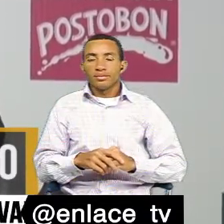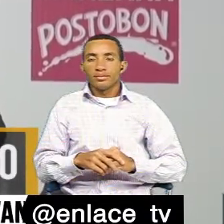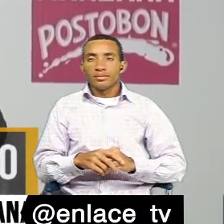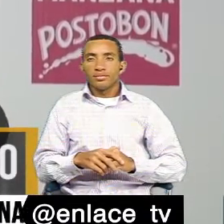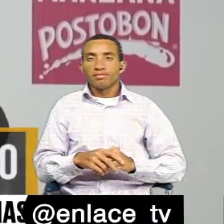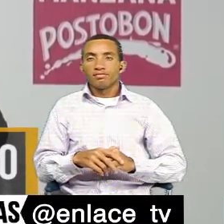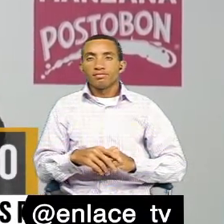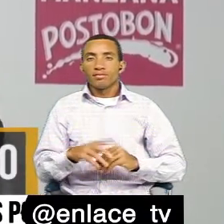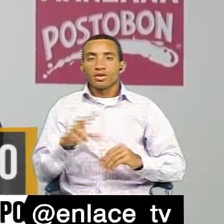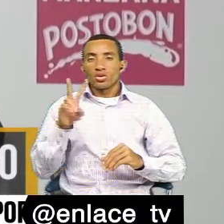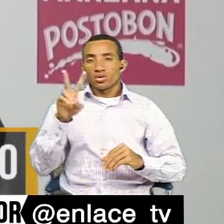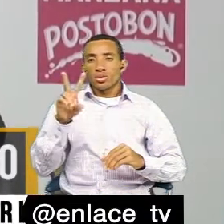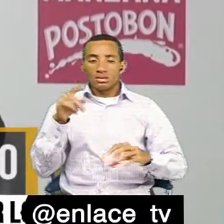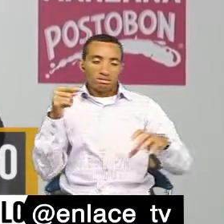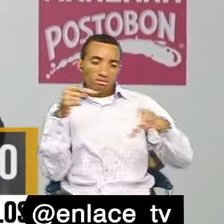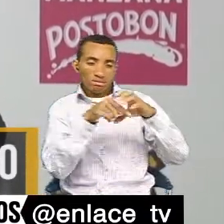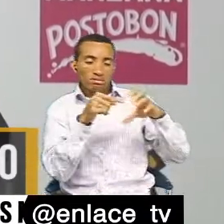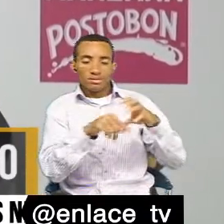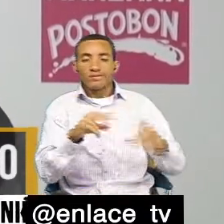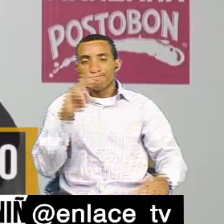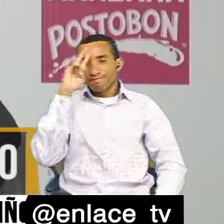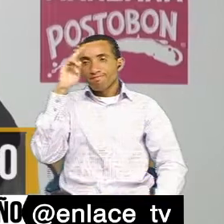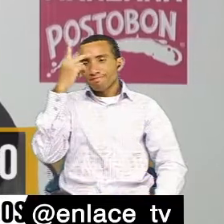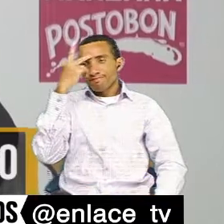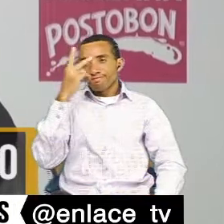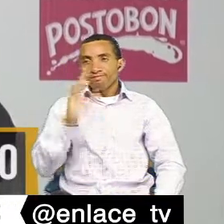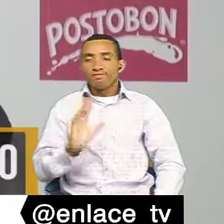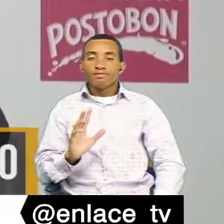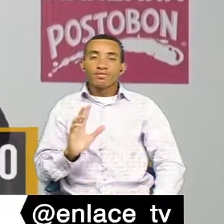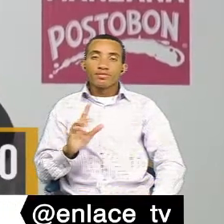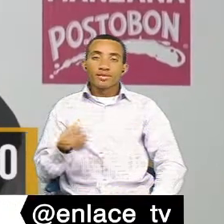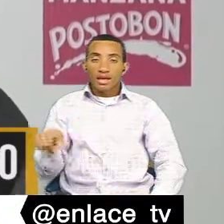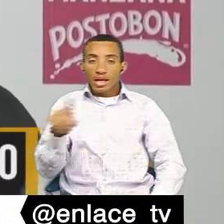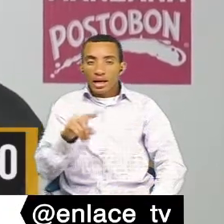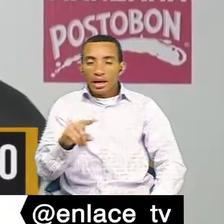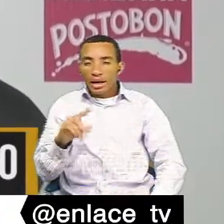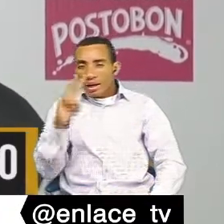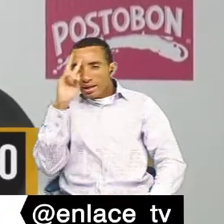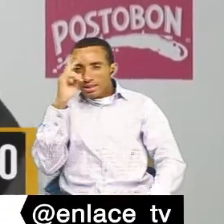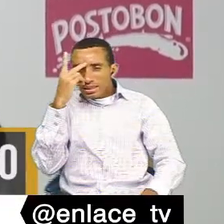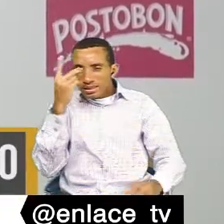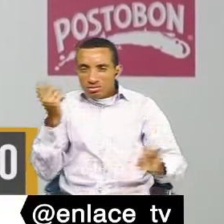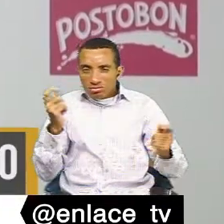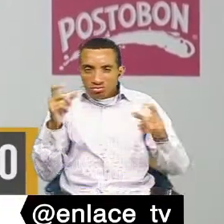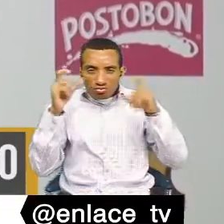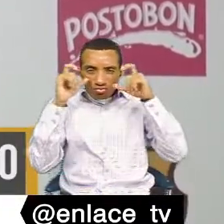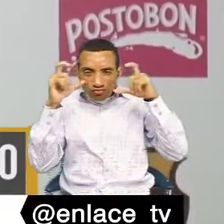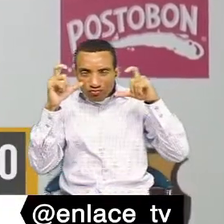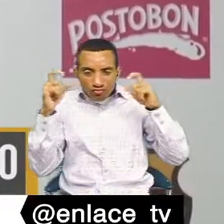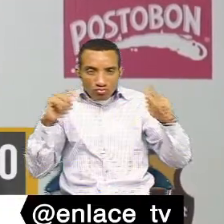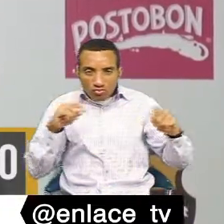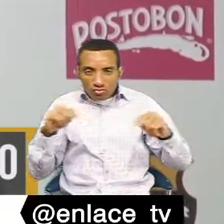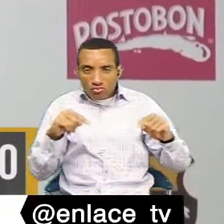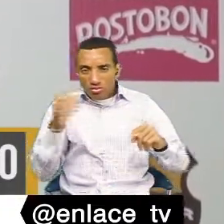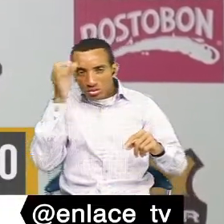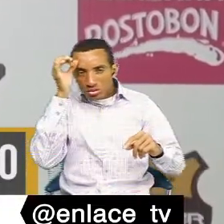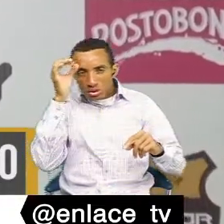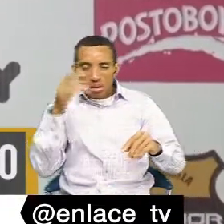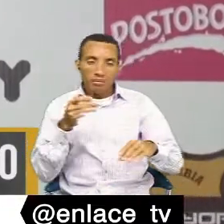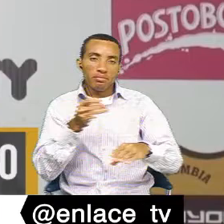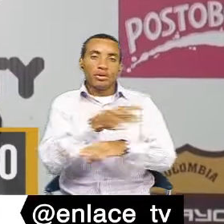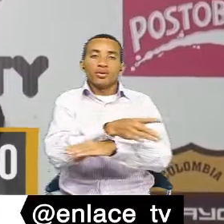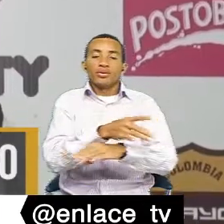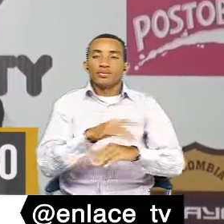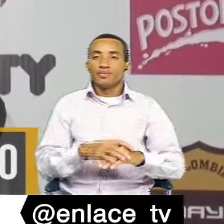en los dos goles, pero bueno, es consciente que el que menos se equivocara y el que estuviera la mayor concentración posible podía sacar el resultado adelante.